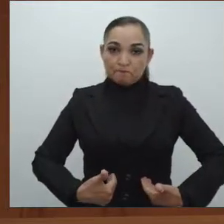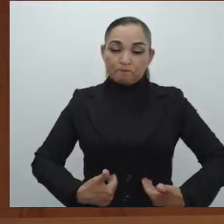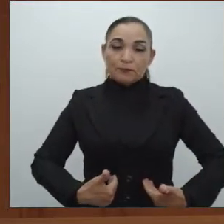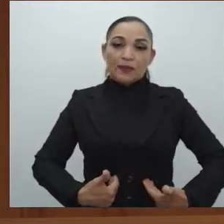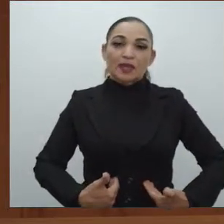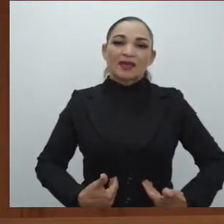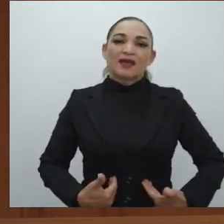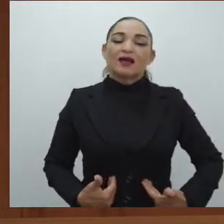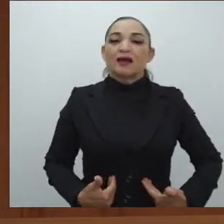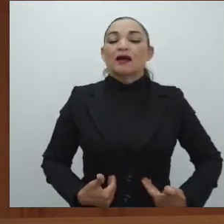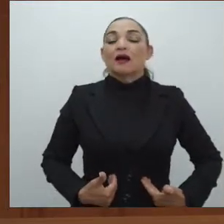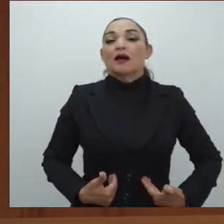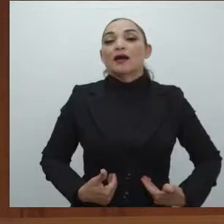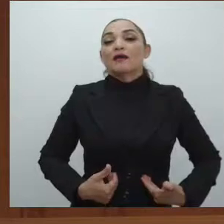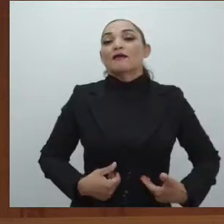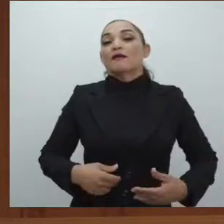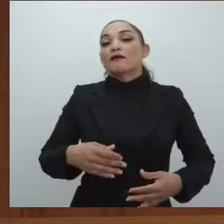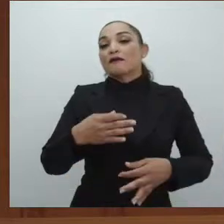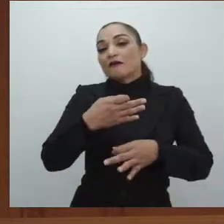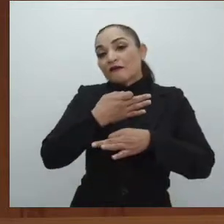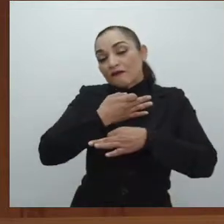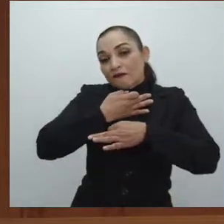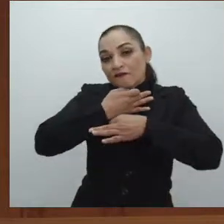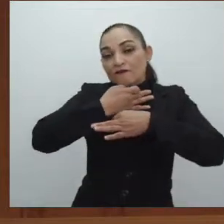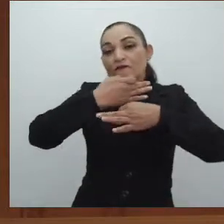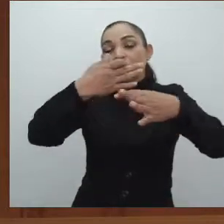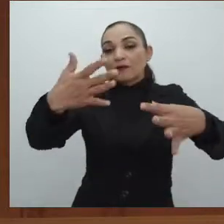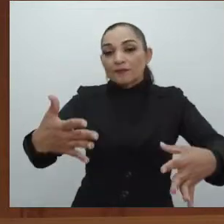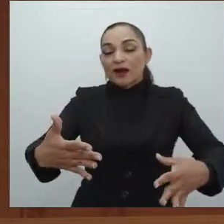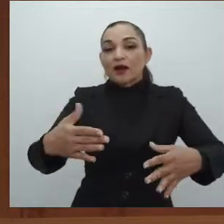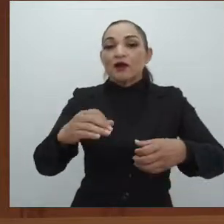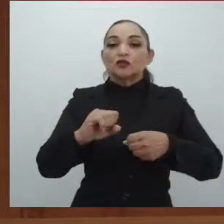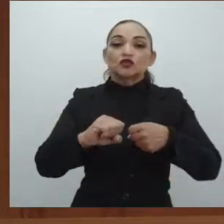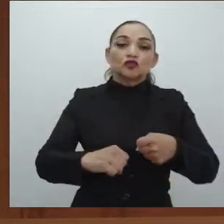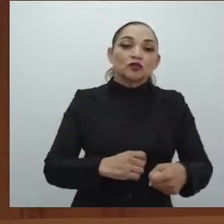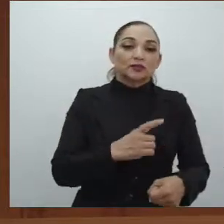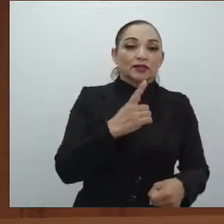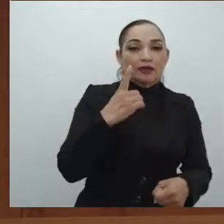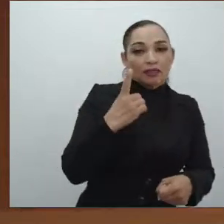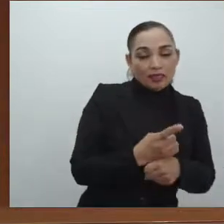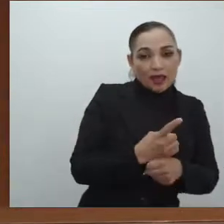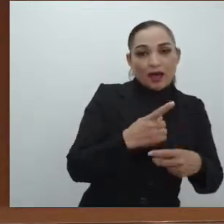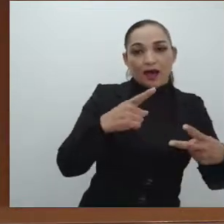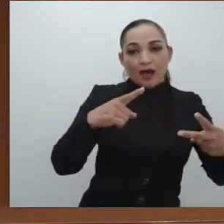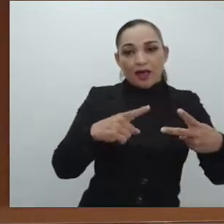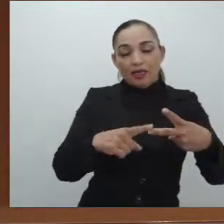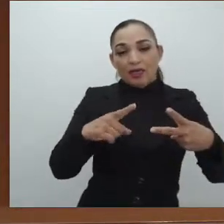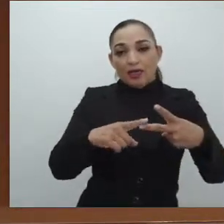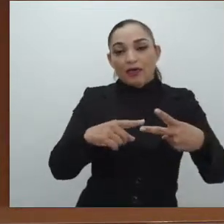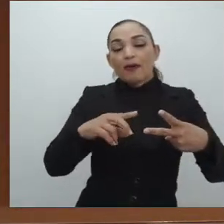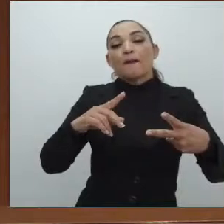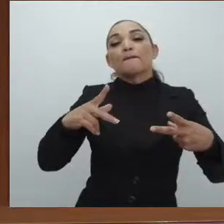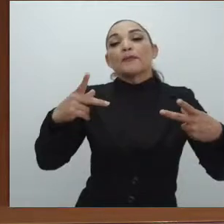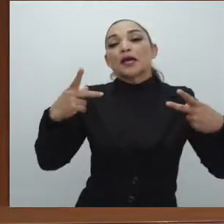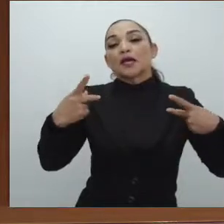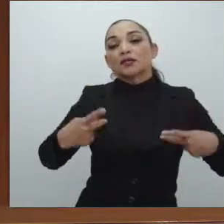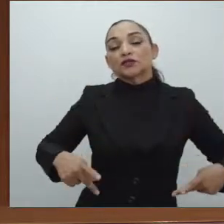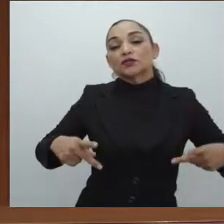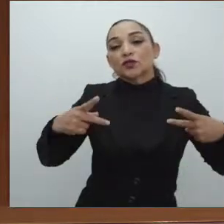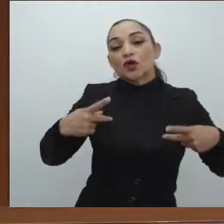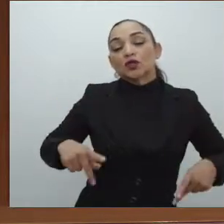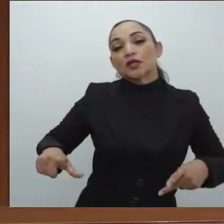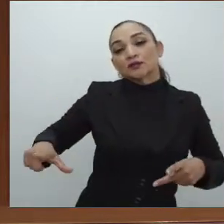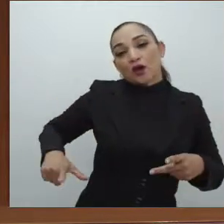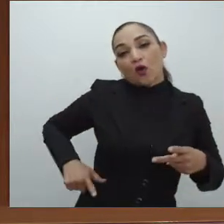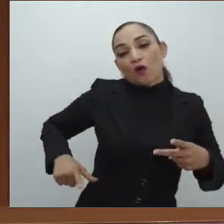les hace llegar es que sociedad y autoridades trabajemos en